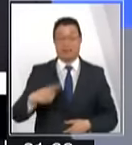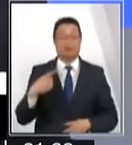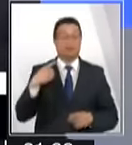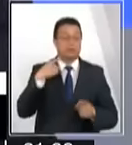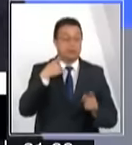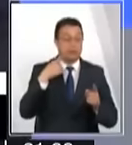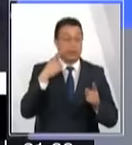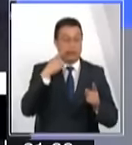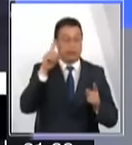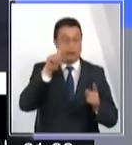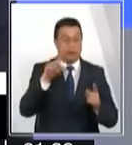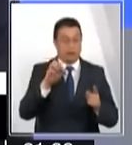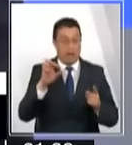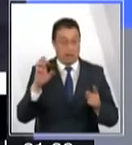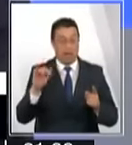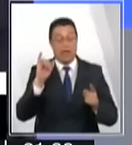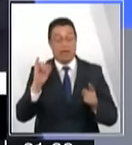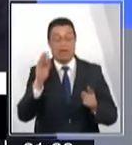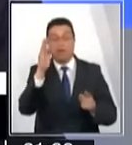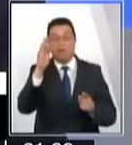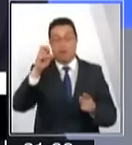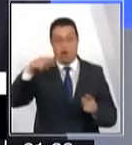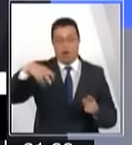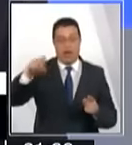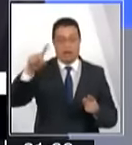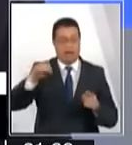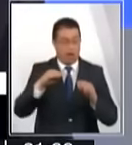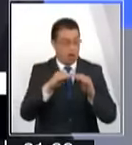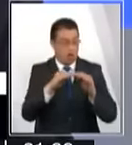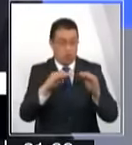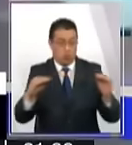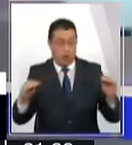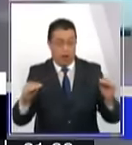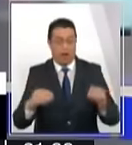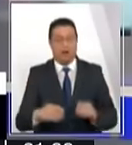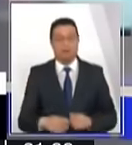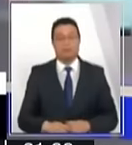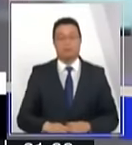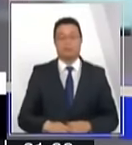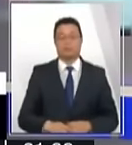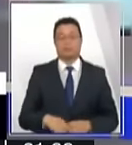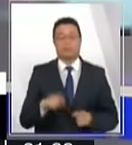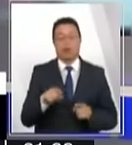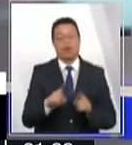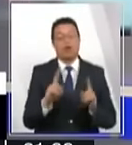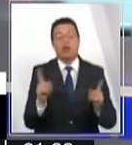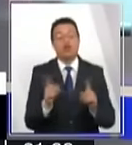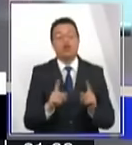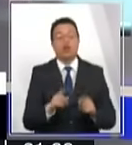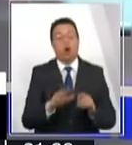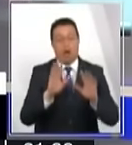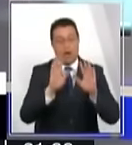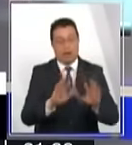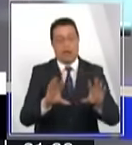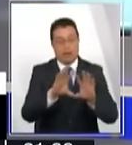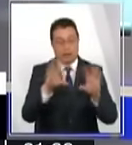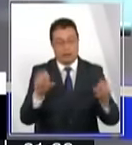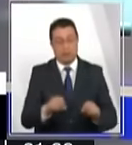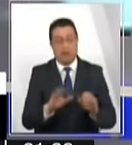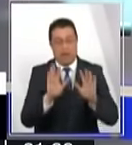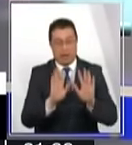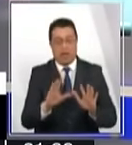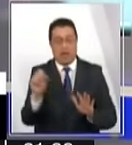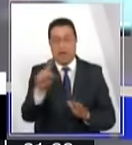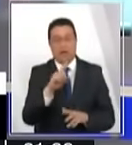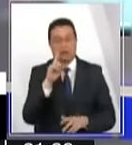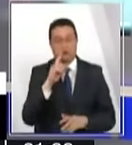isapre y afecta a fonasa también de la misma forma Si eso no ocurriera si se mantiene el sistema tal como está Qué